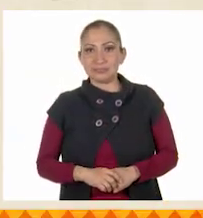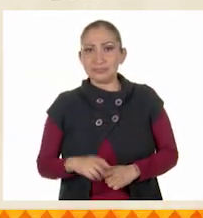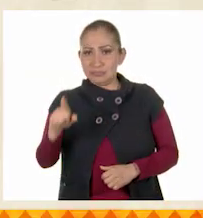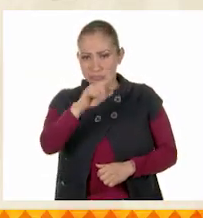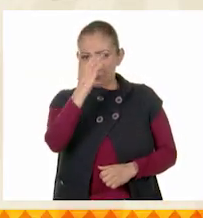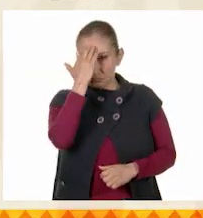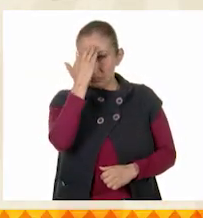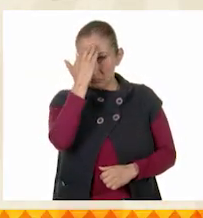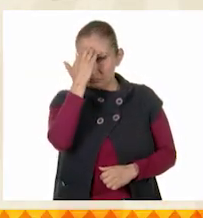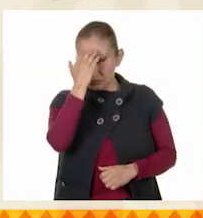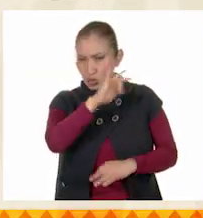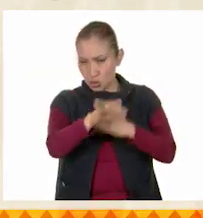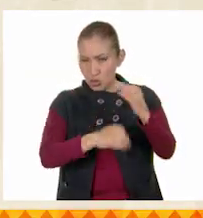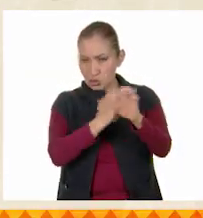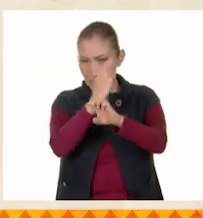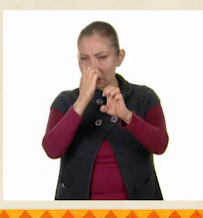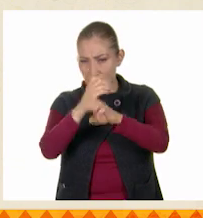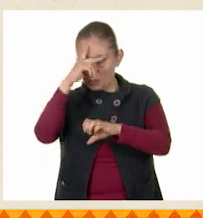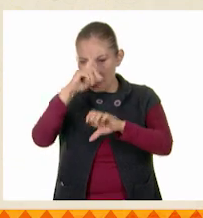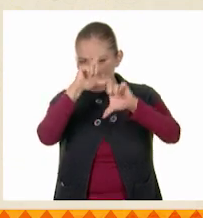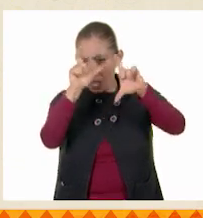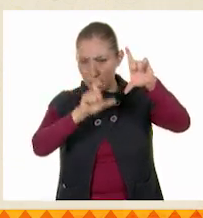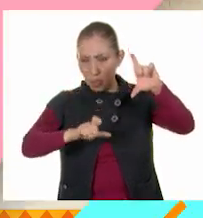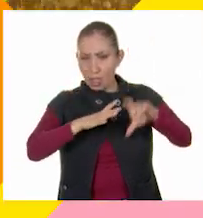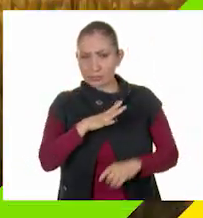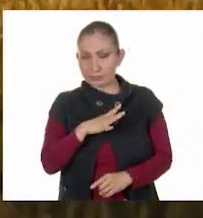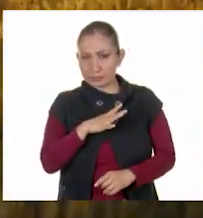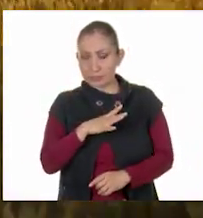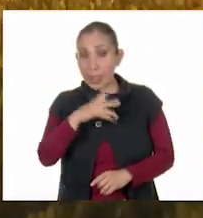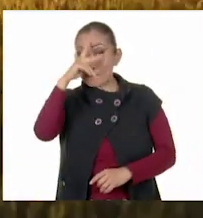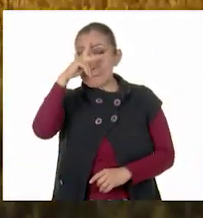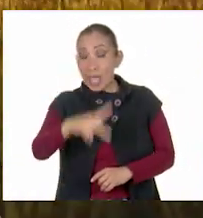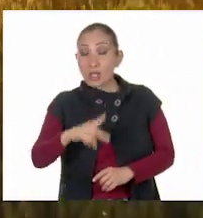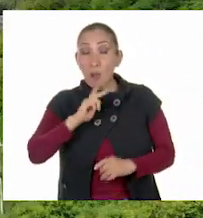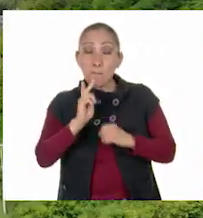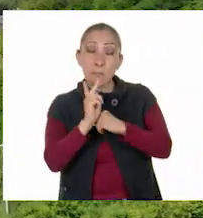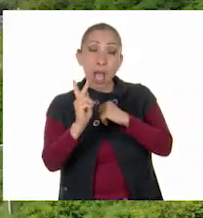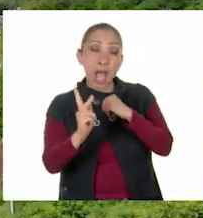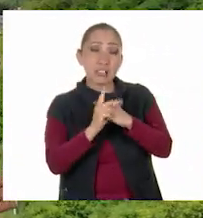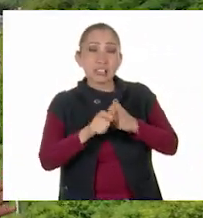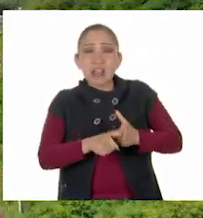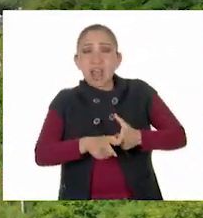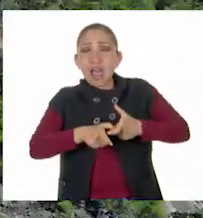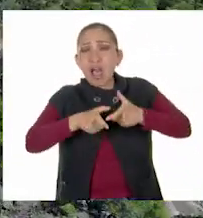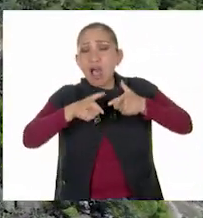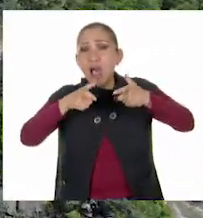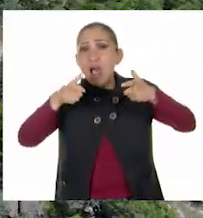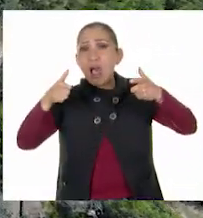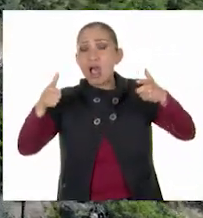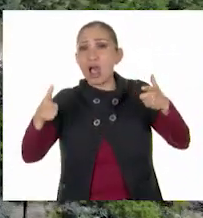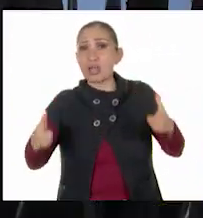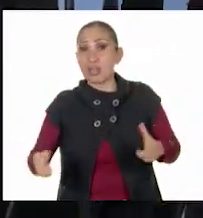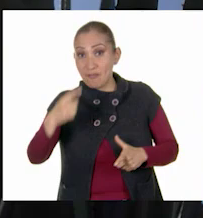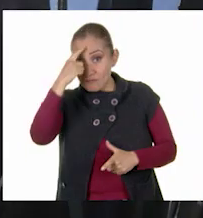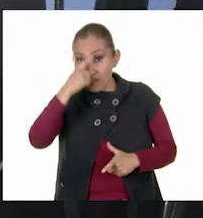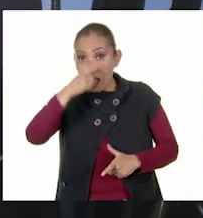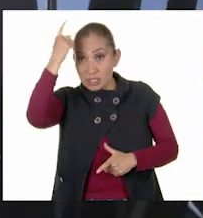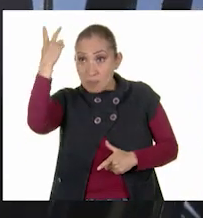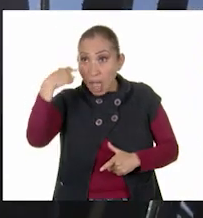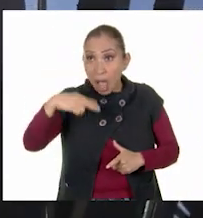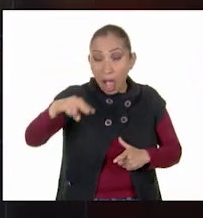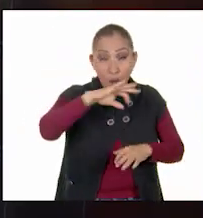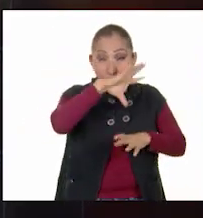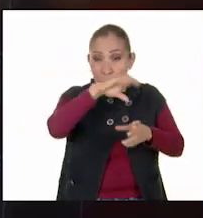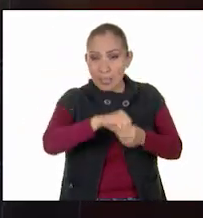¿Ustedes conocen todos los estados de la República? México es un país tan grande que no estaría fácil recorrerlo